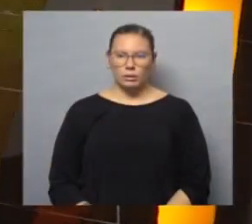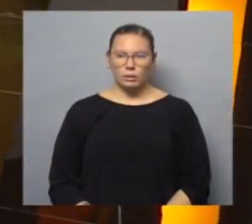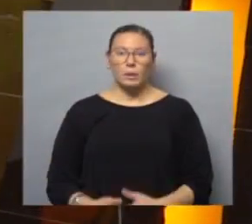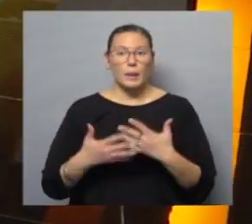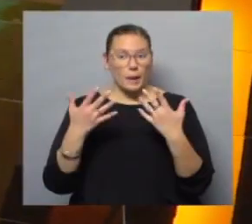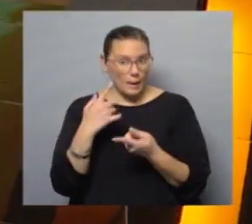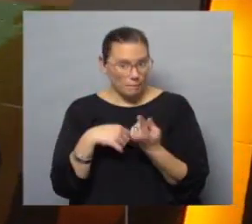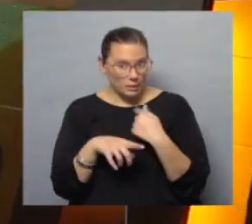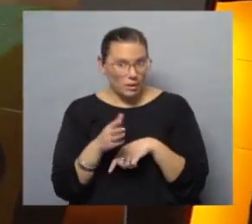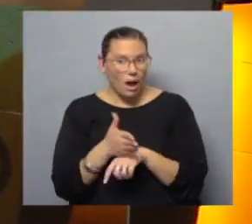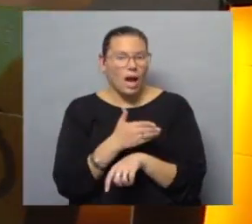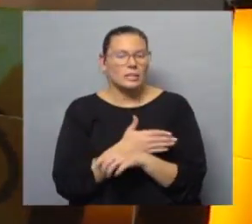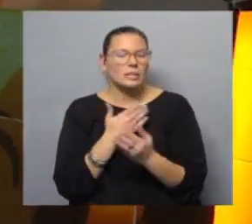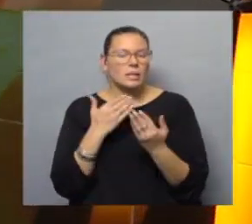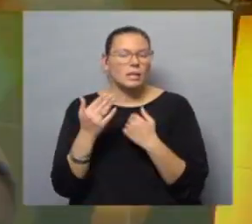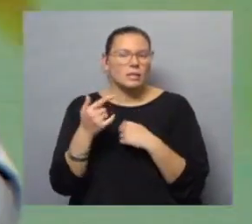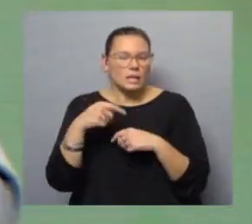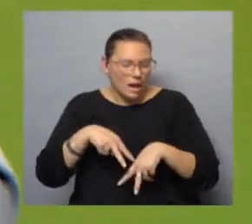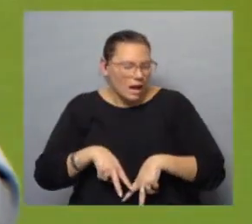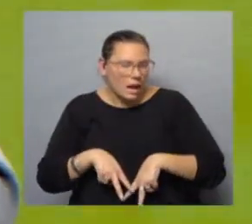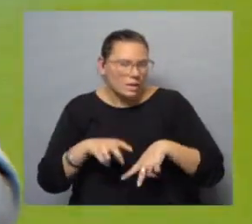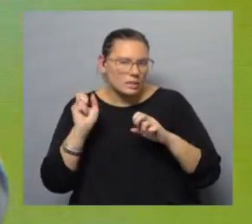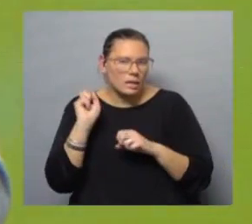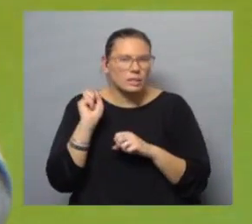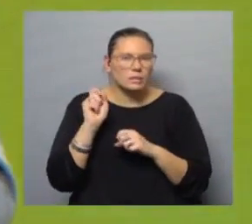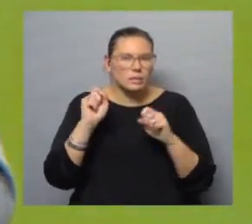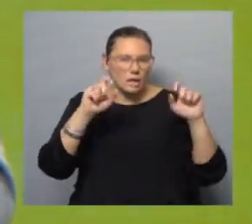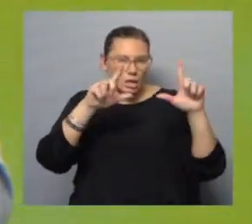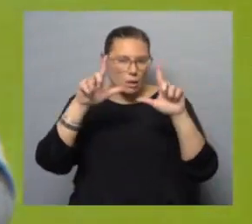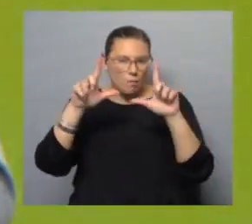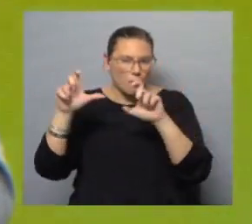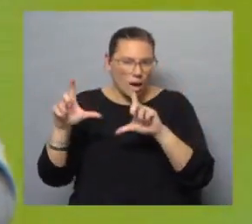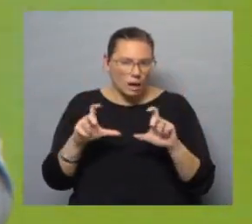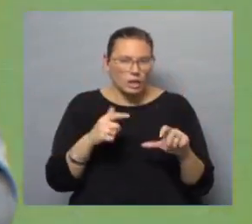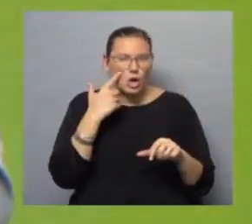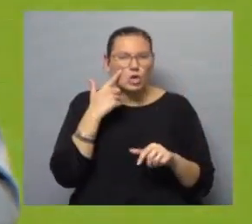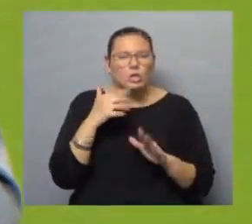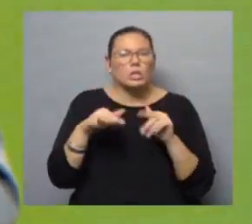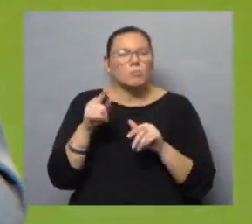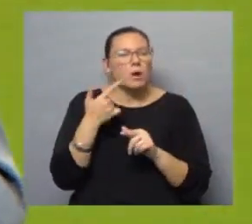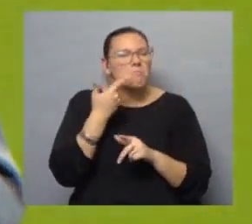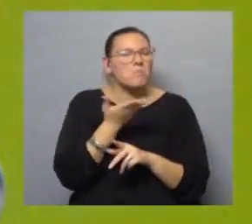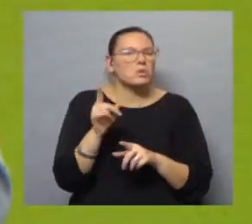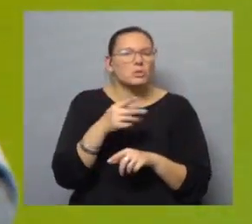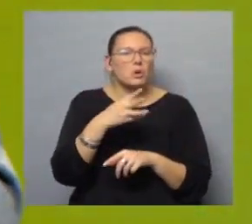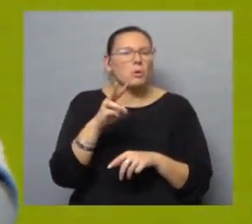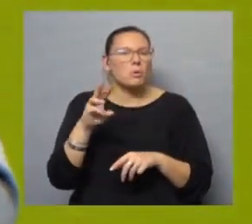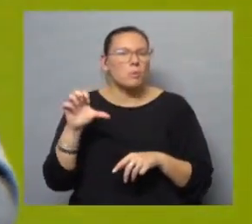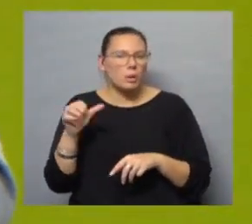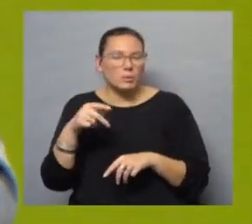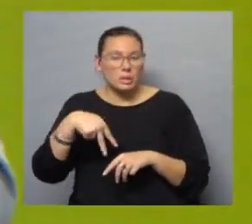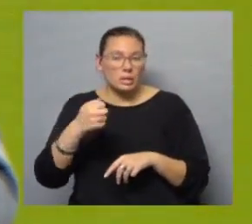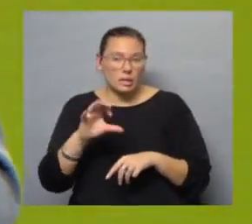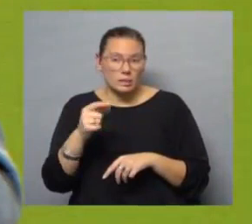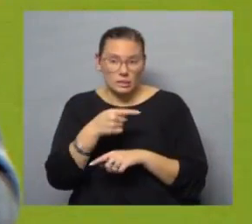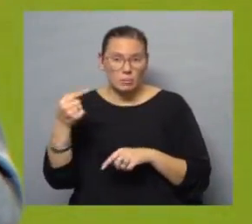Pero antes de meternos en el análisis de las imágenes y conocer un poquito más qué nos mostró el James Webb y la NASA la